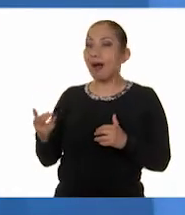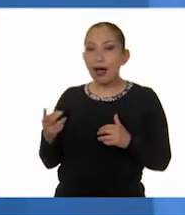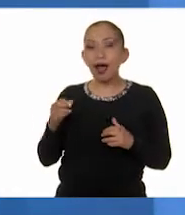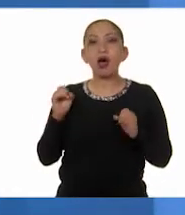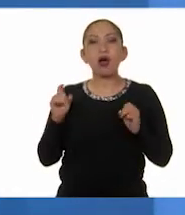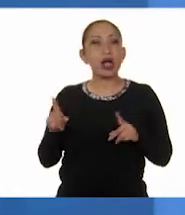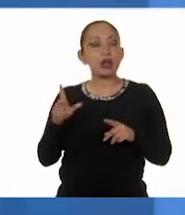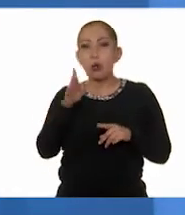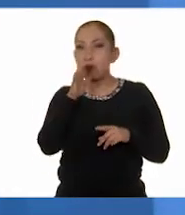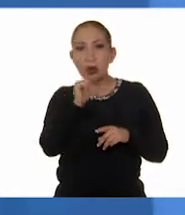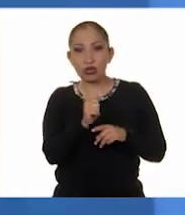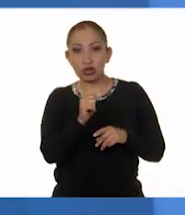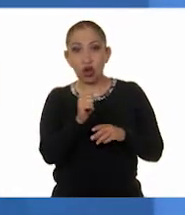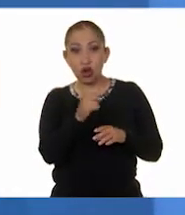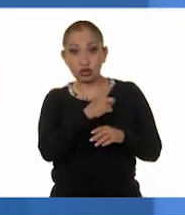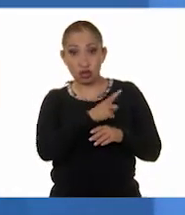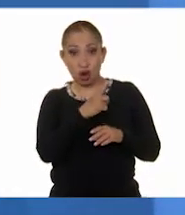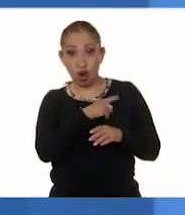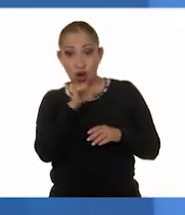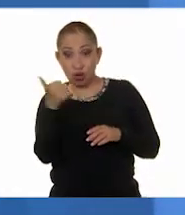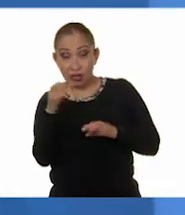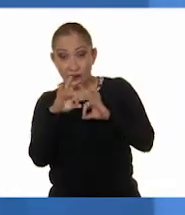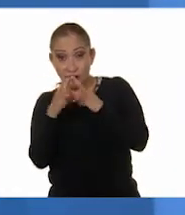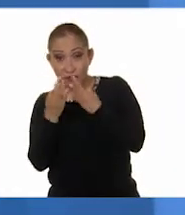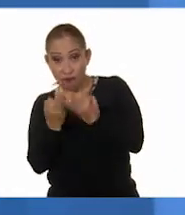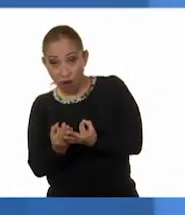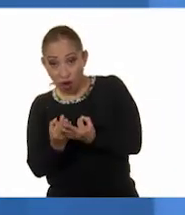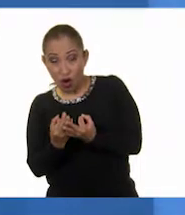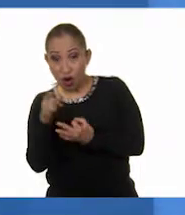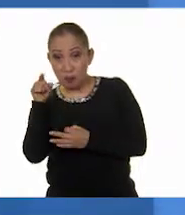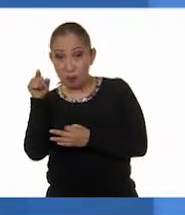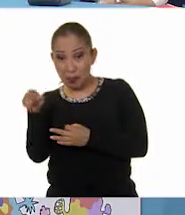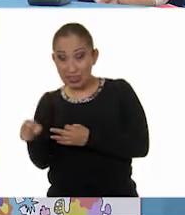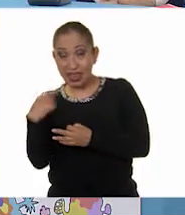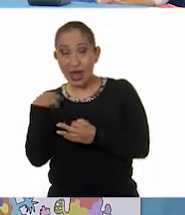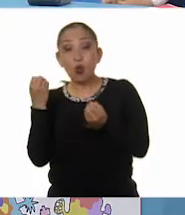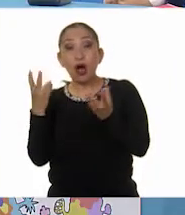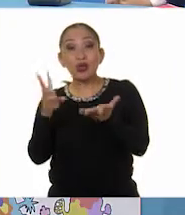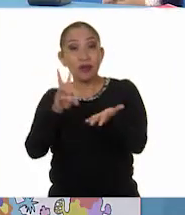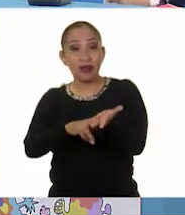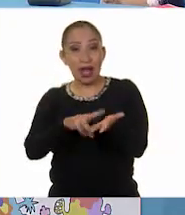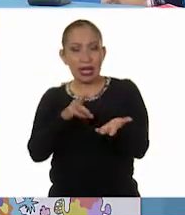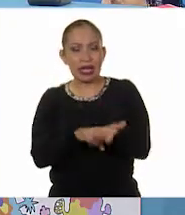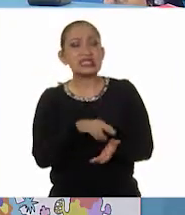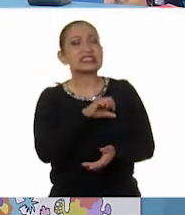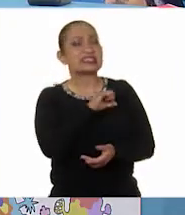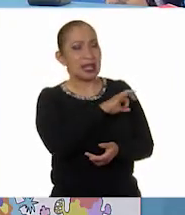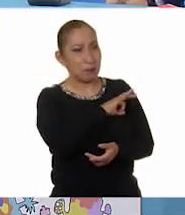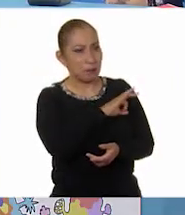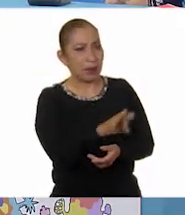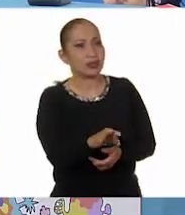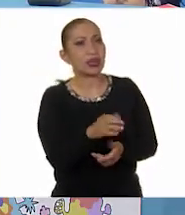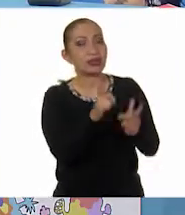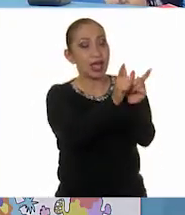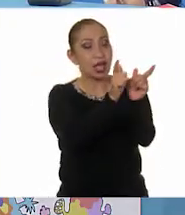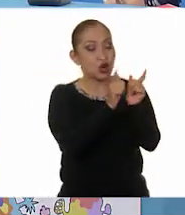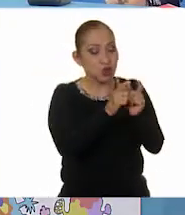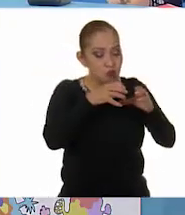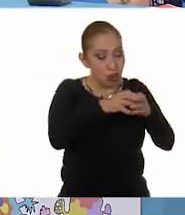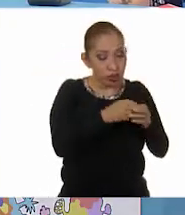entonces, ¿no se puede obtener ninguna otra medida de tendencia central con estos datos? Sí hay posibilidades de agrupamiento